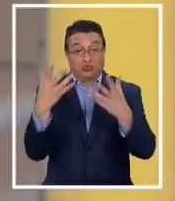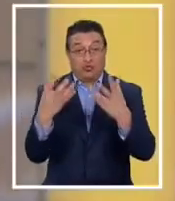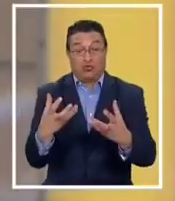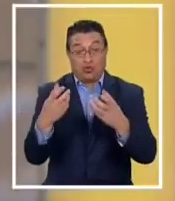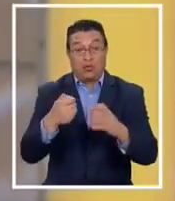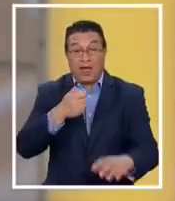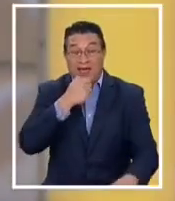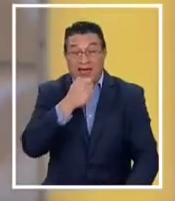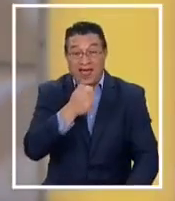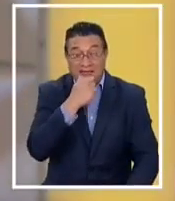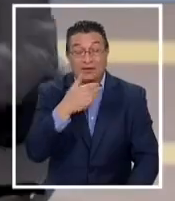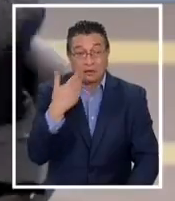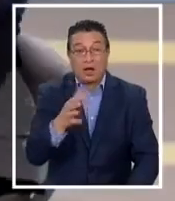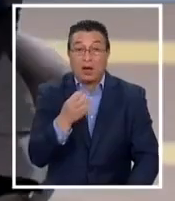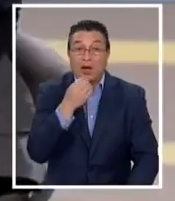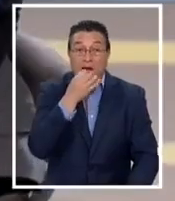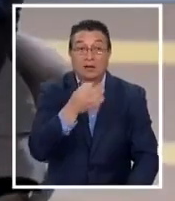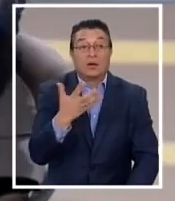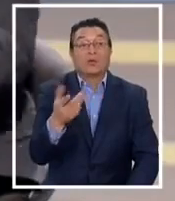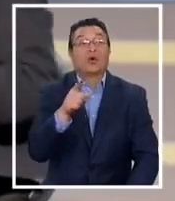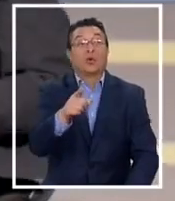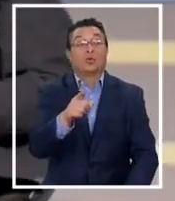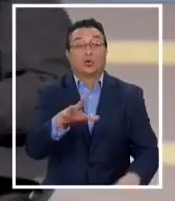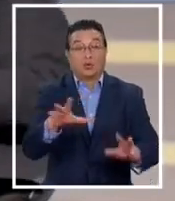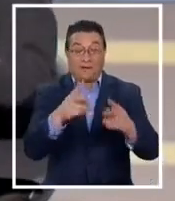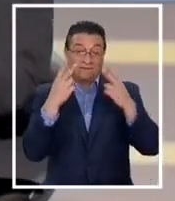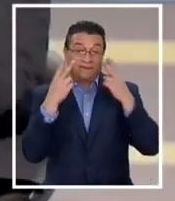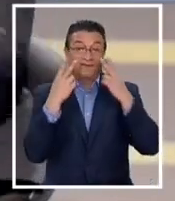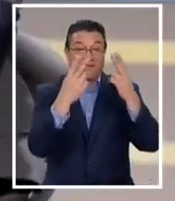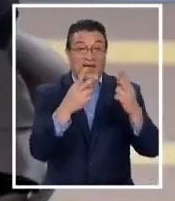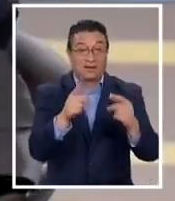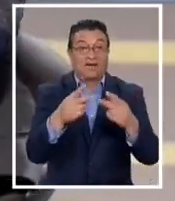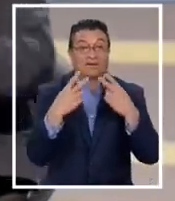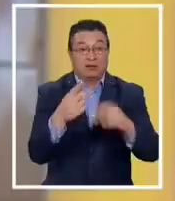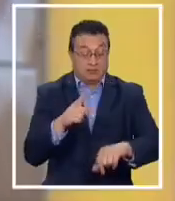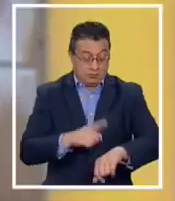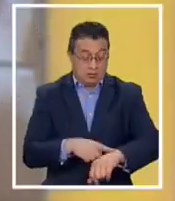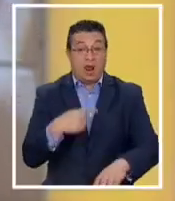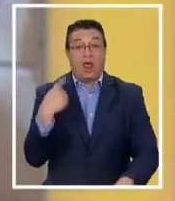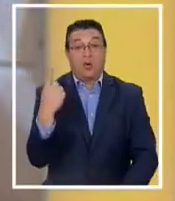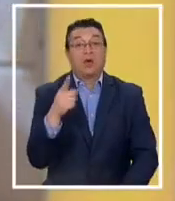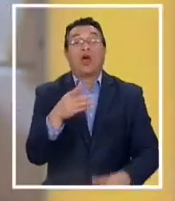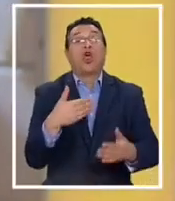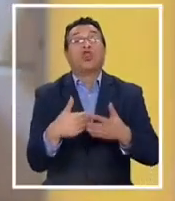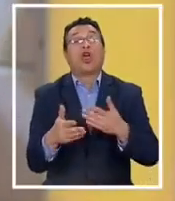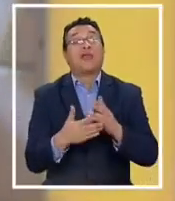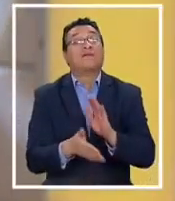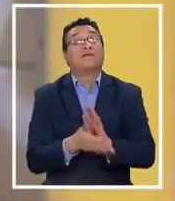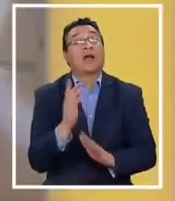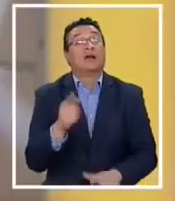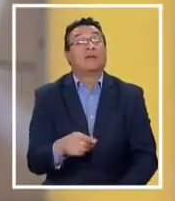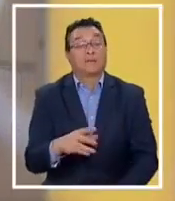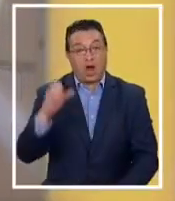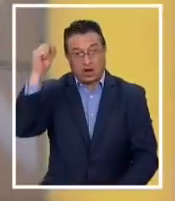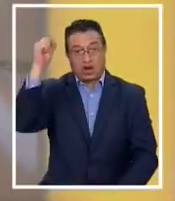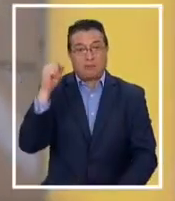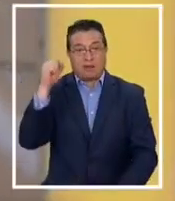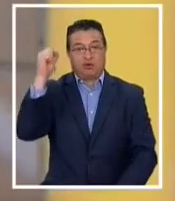grabamos la entrevista cierto lo dijimos el comienzo del programa porque usted tiene un viaje de un día a dónde se va a